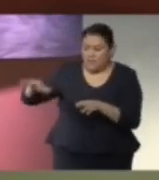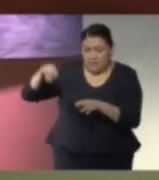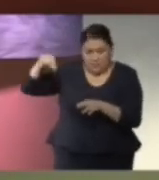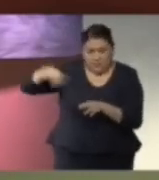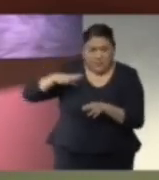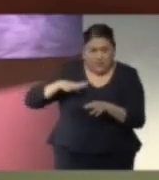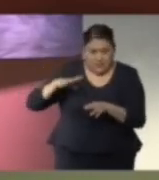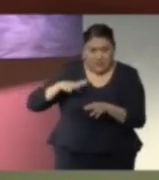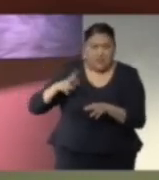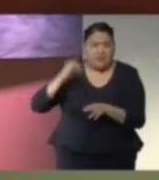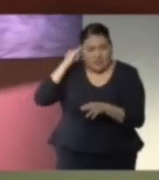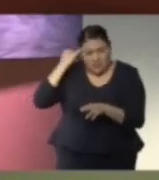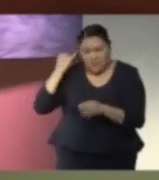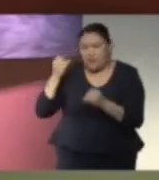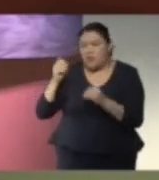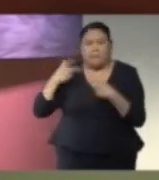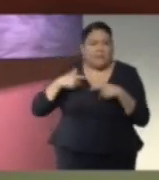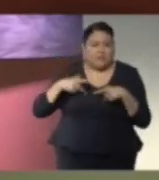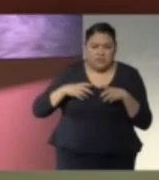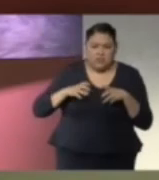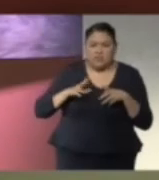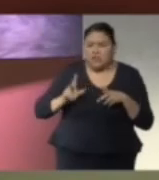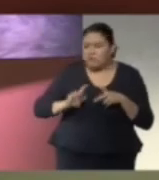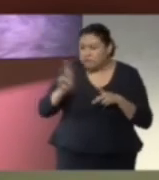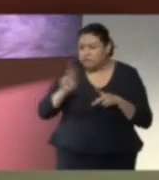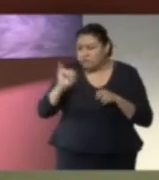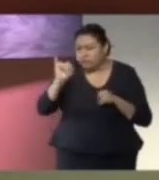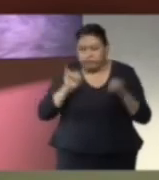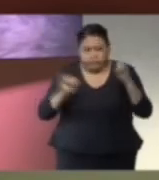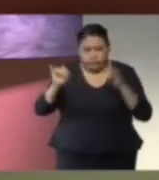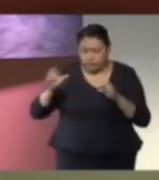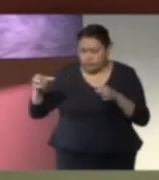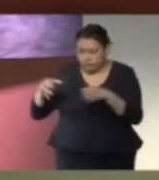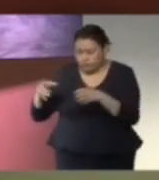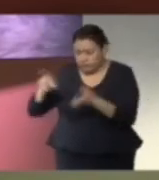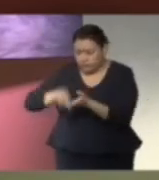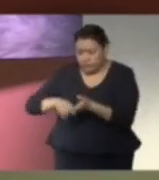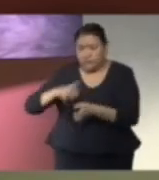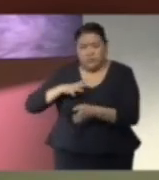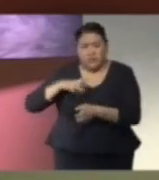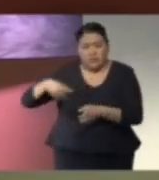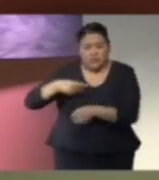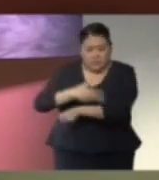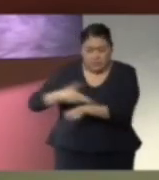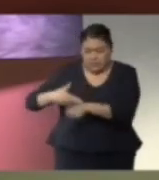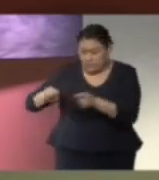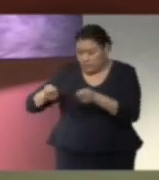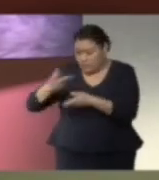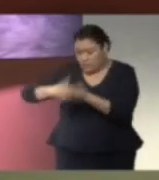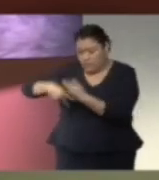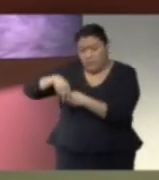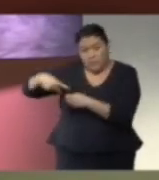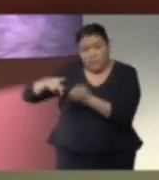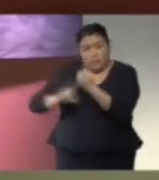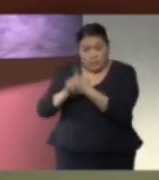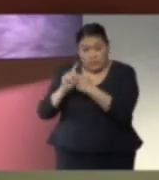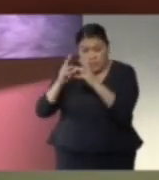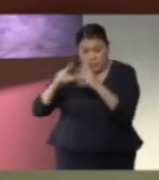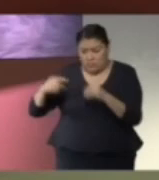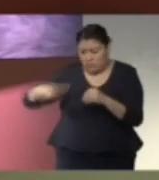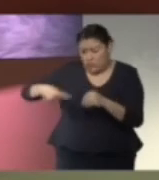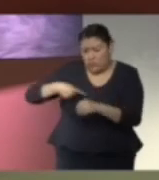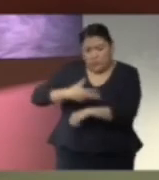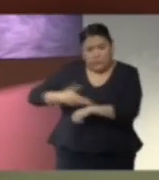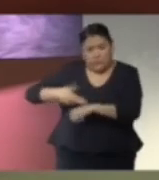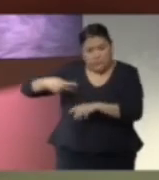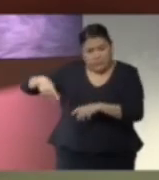términos colectivos, y finalmente son formas que cuentan con sus propios mecanismos de autorregulación y de resolución de los conflictos.